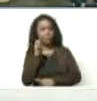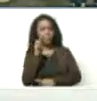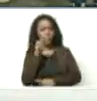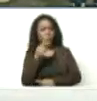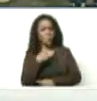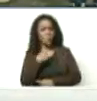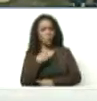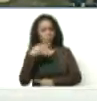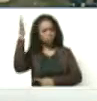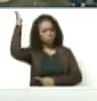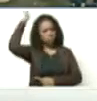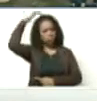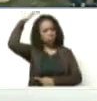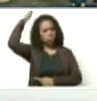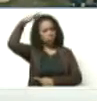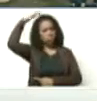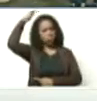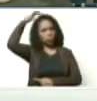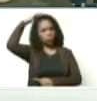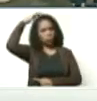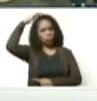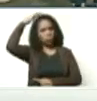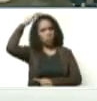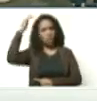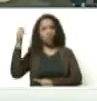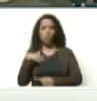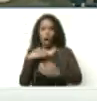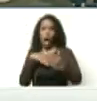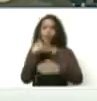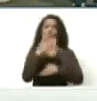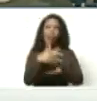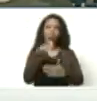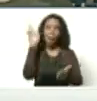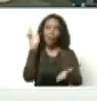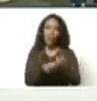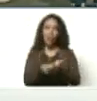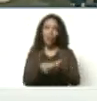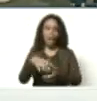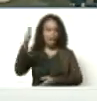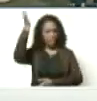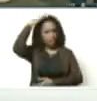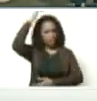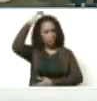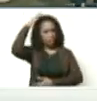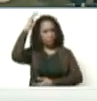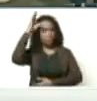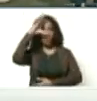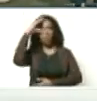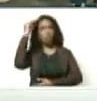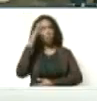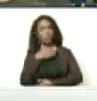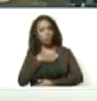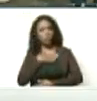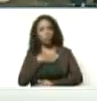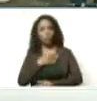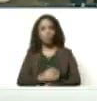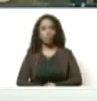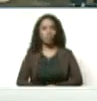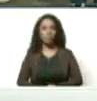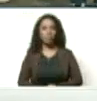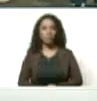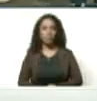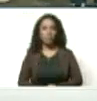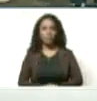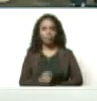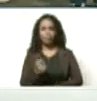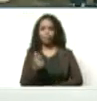decía fuera de mí decía aprobado y dentro de mí decía de sí dios mío tan